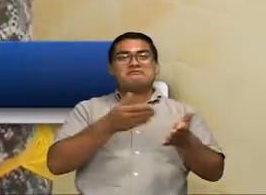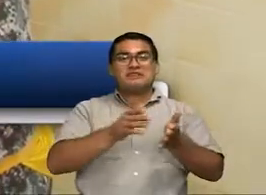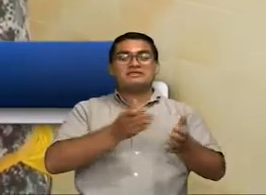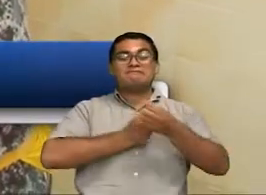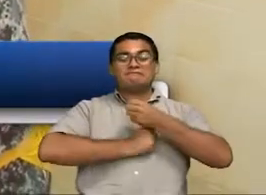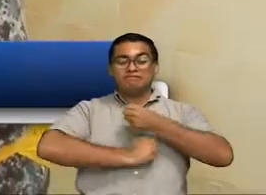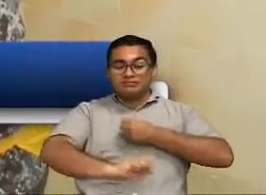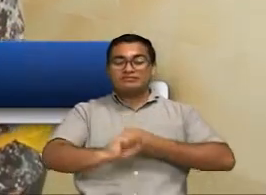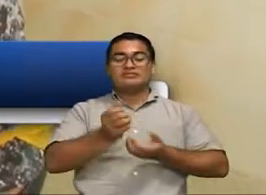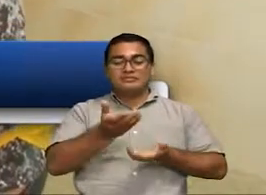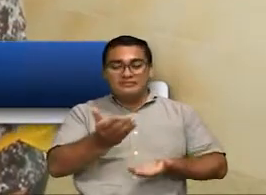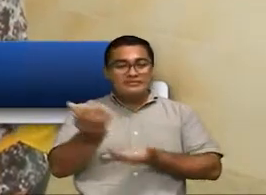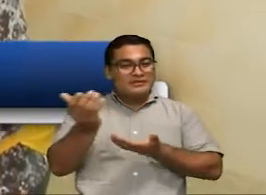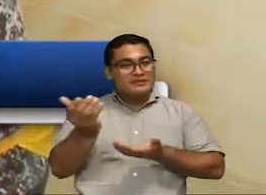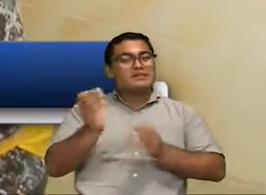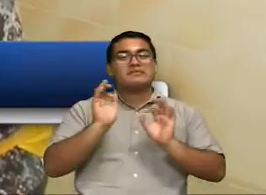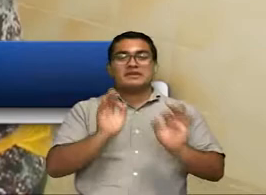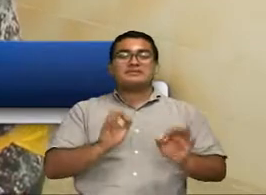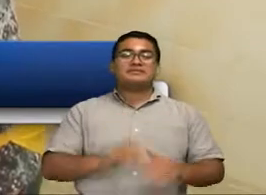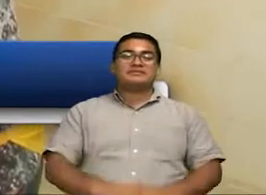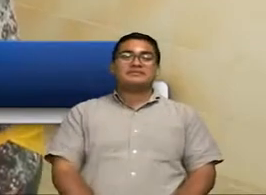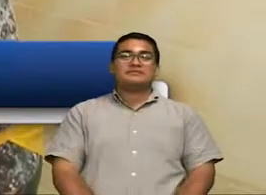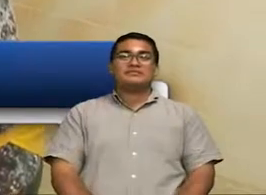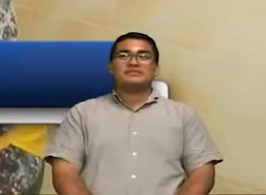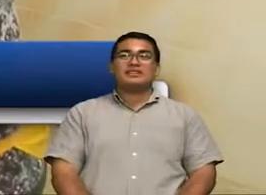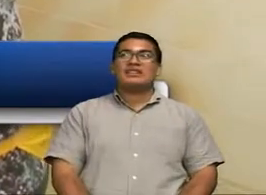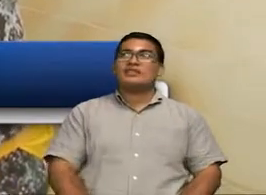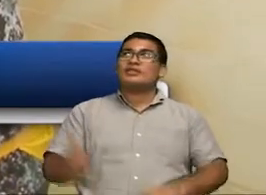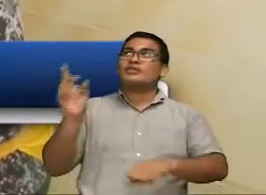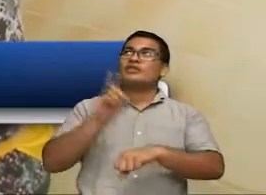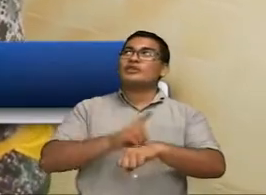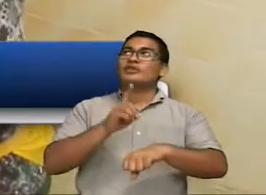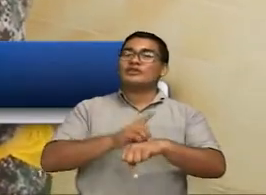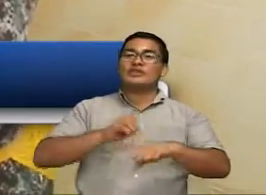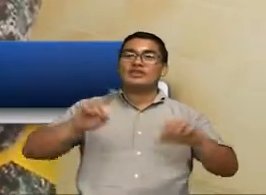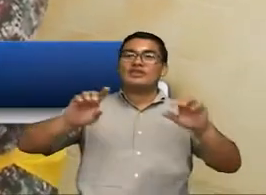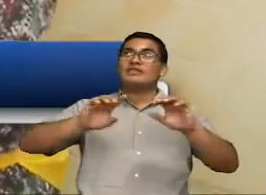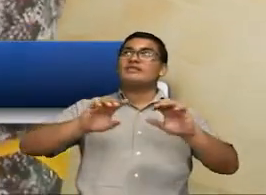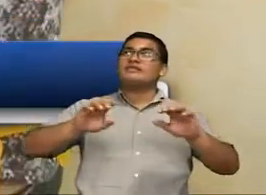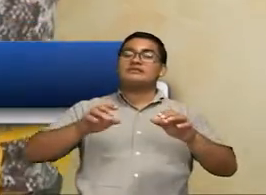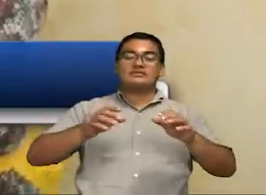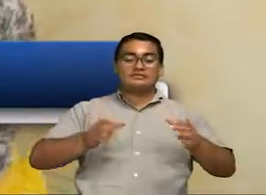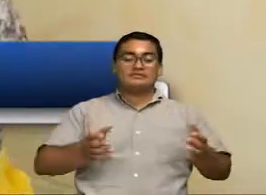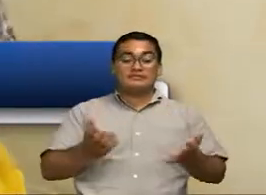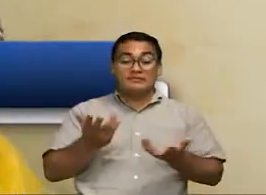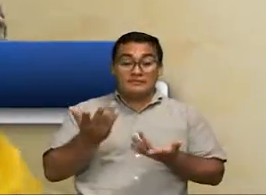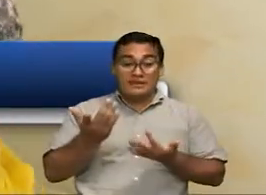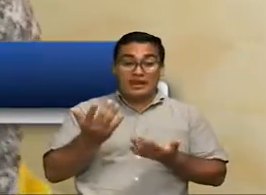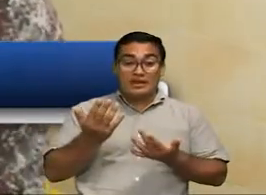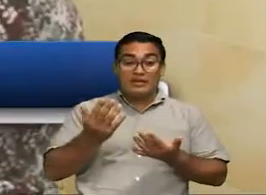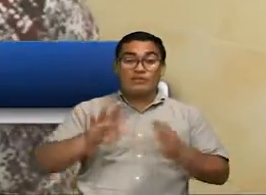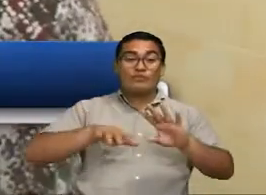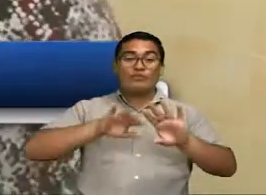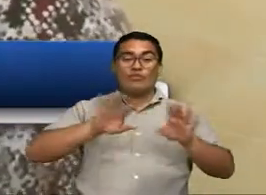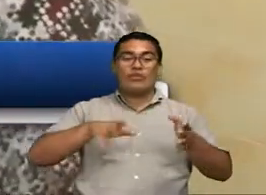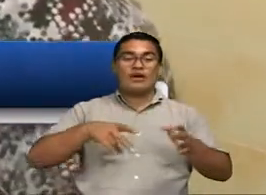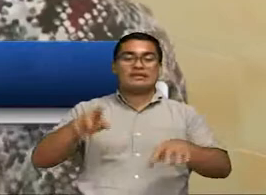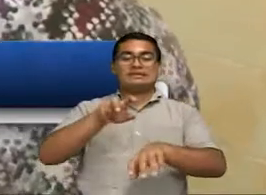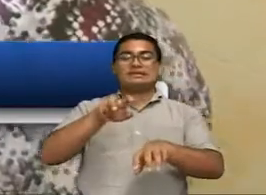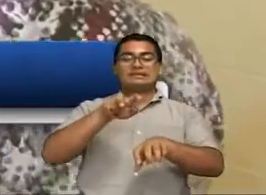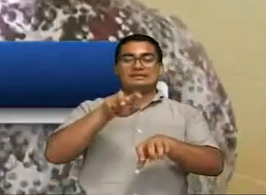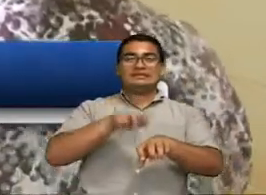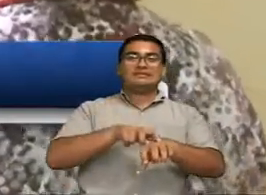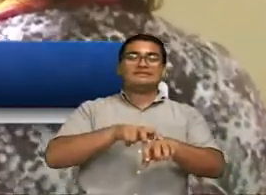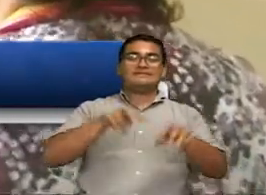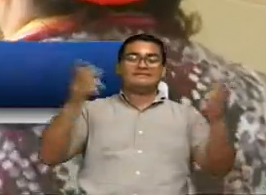expulsión del bebé. Entonces, ahí tenemos a la doctora que está adelante. y la